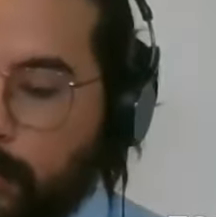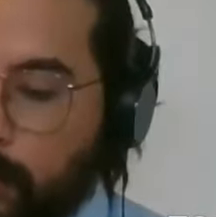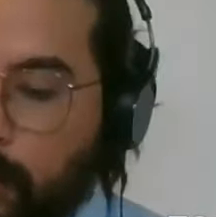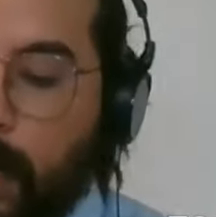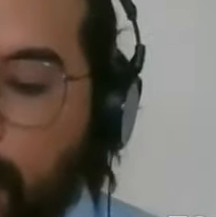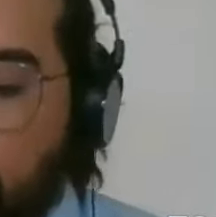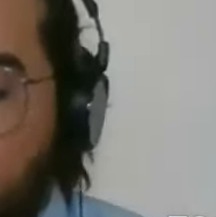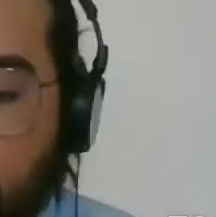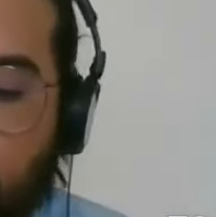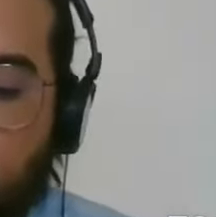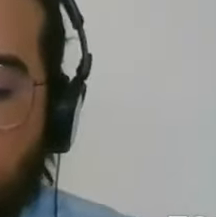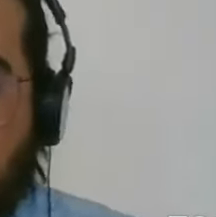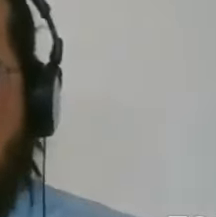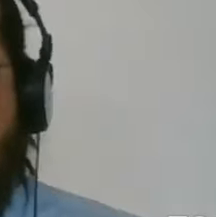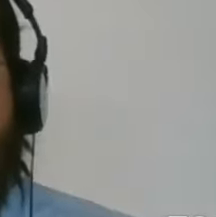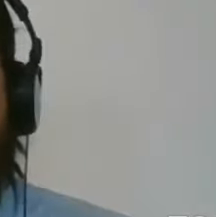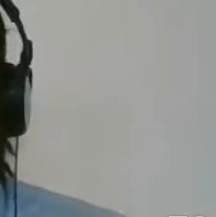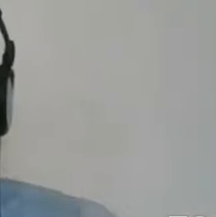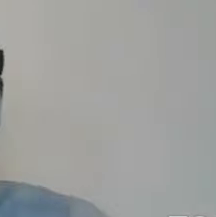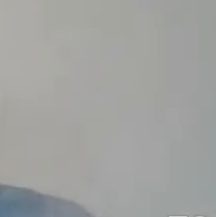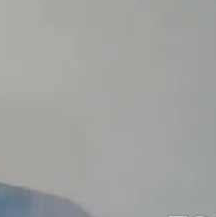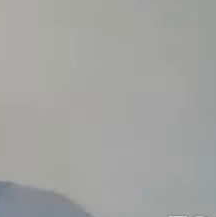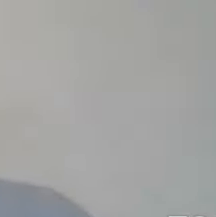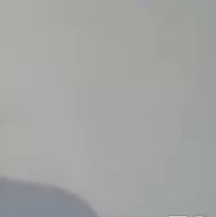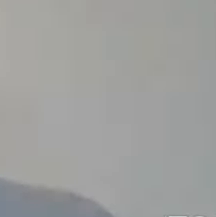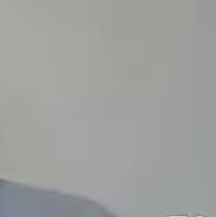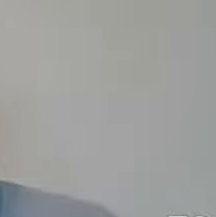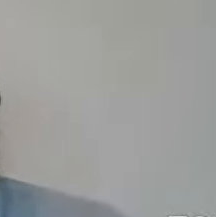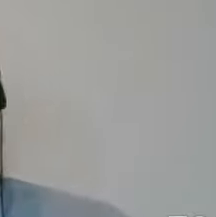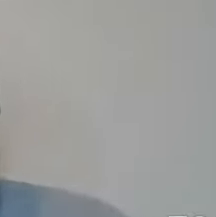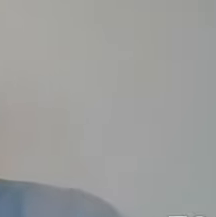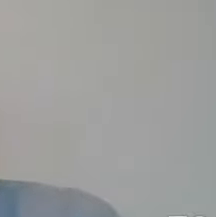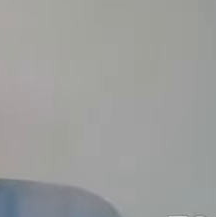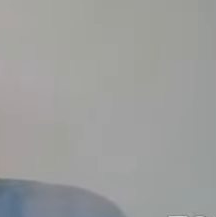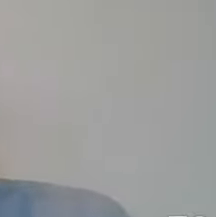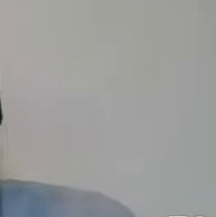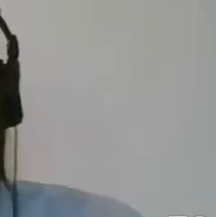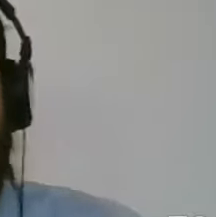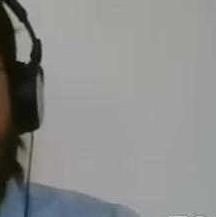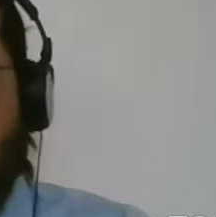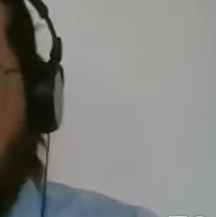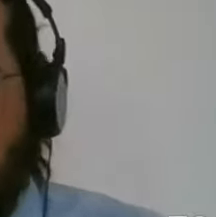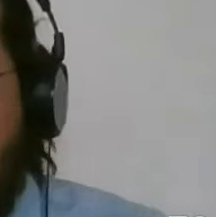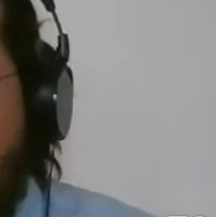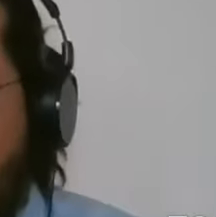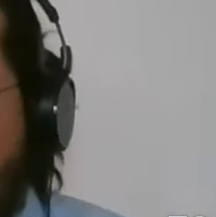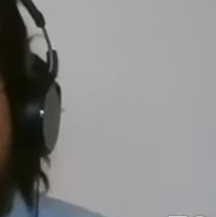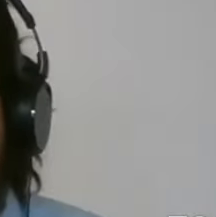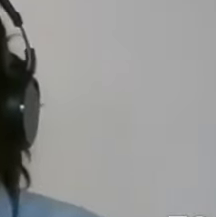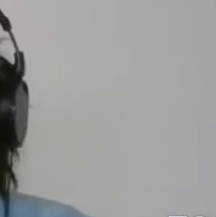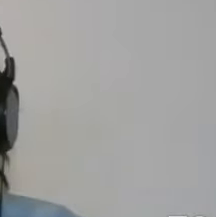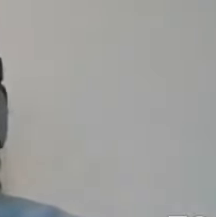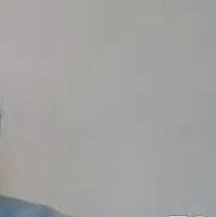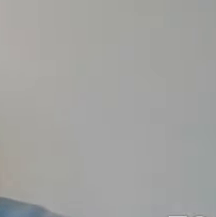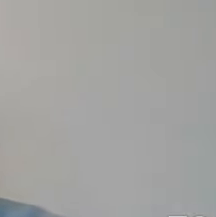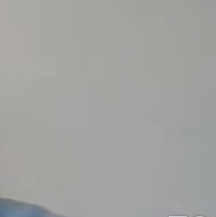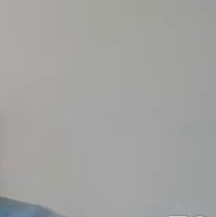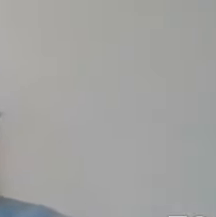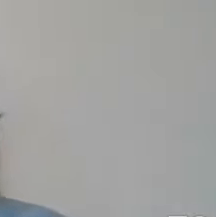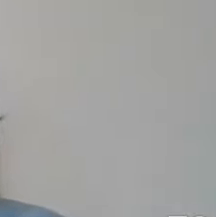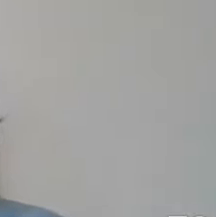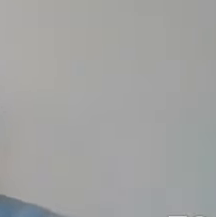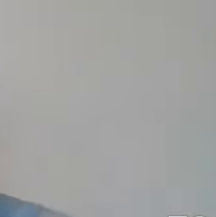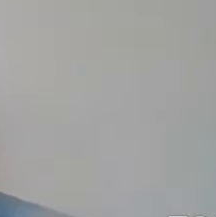derecho constitucional. Eh, Creemos que este ejercicio permite difundir la